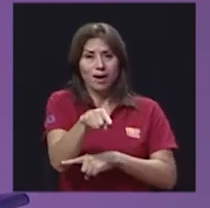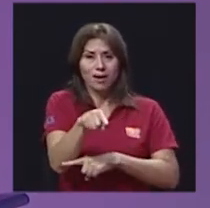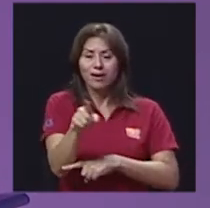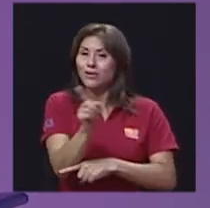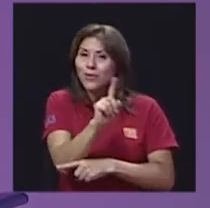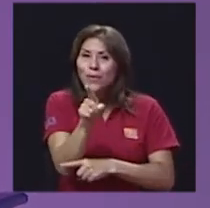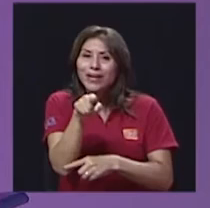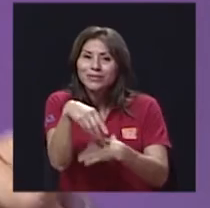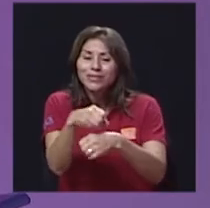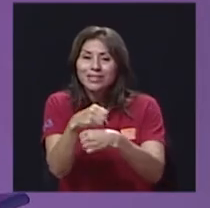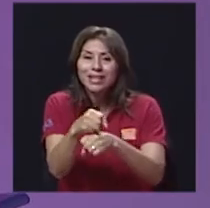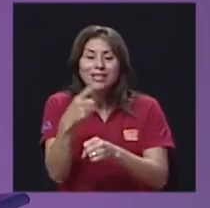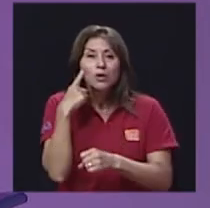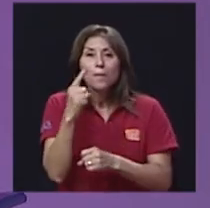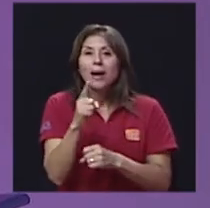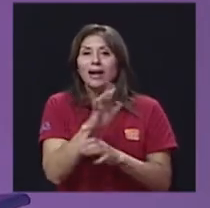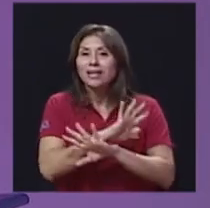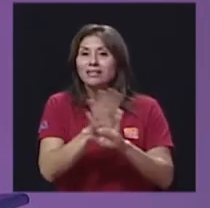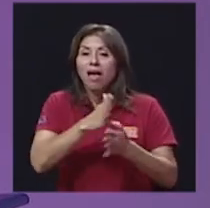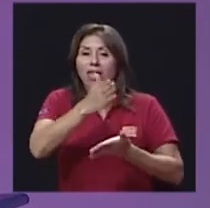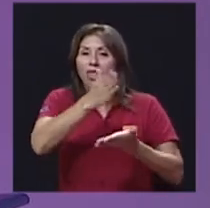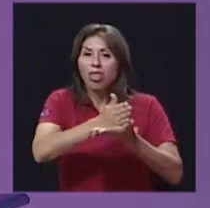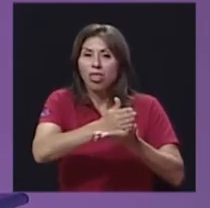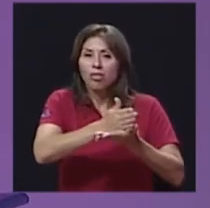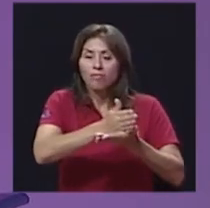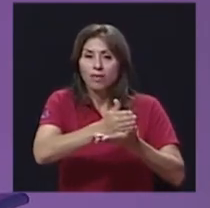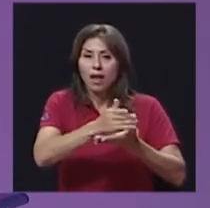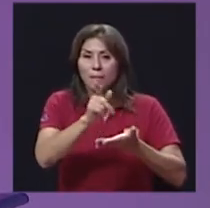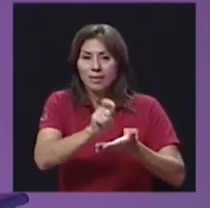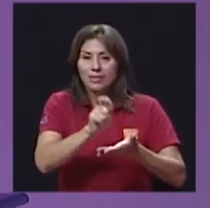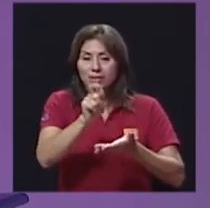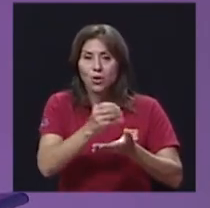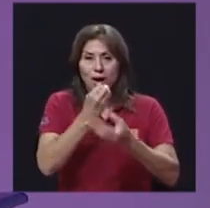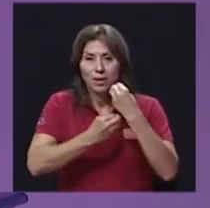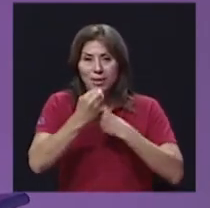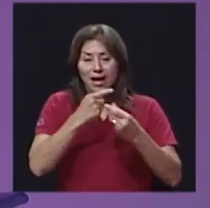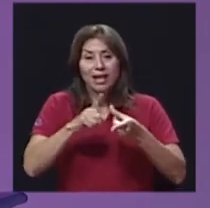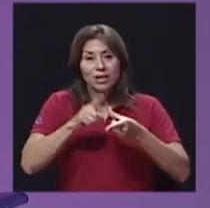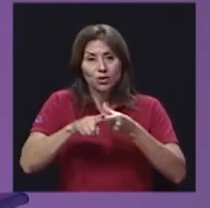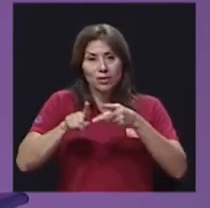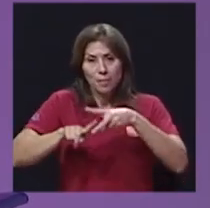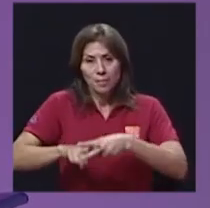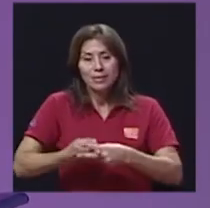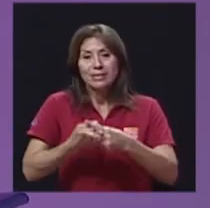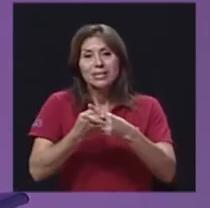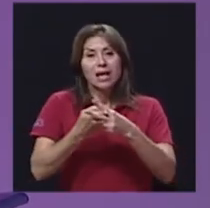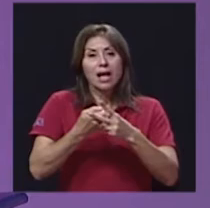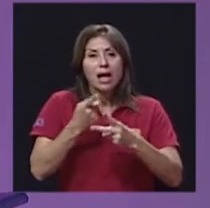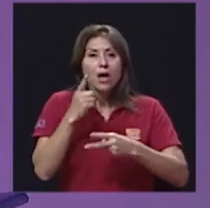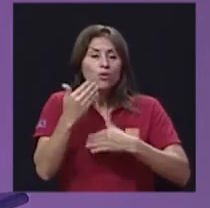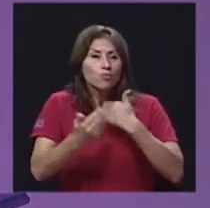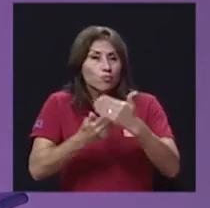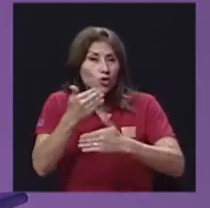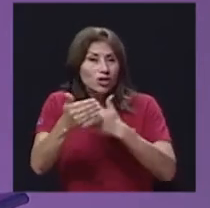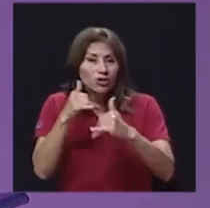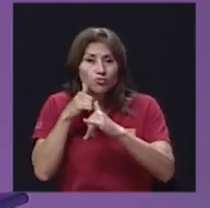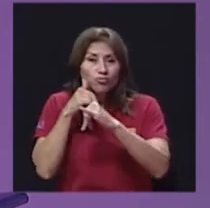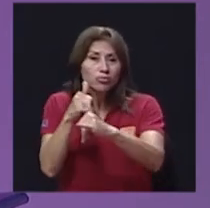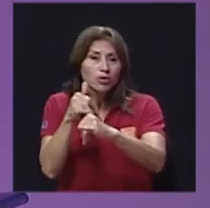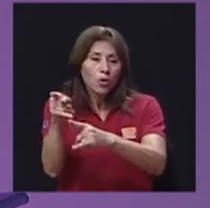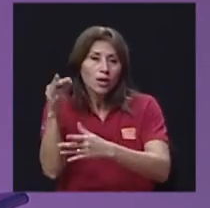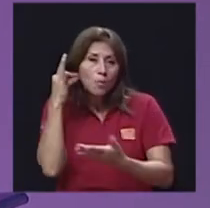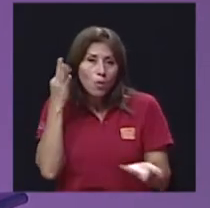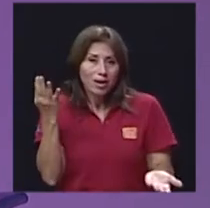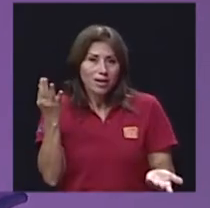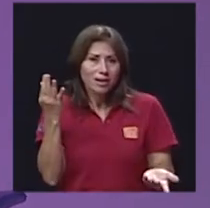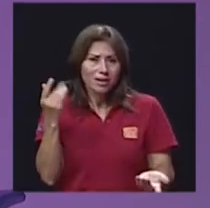alimentaria, ¿verdad? Y entonces interponerle proceso a la mujer. Que a mí me parece eso todo un revanchismo, porque conocemos de casos